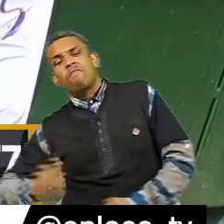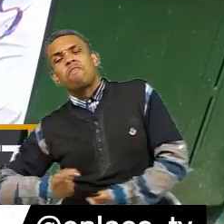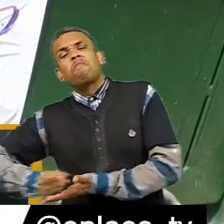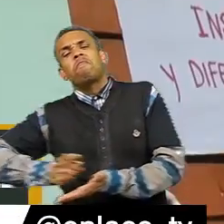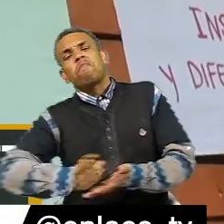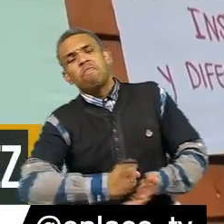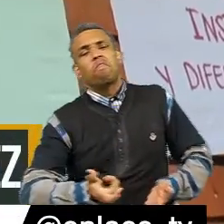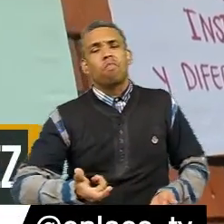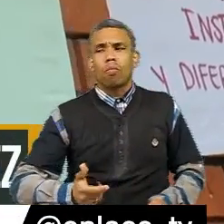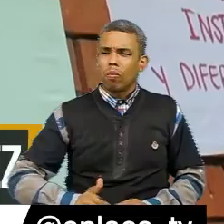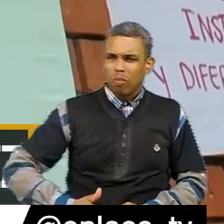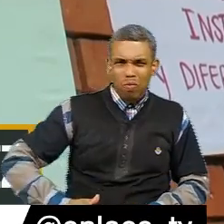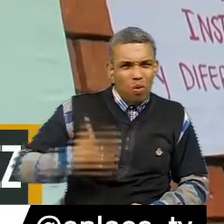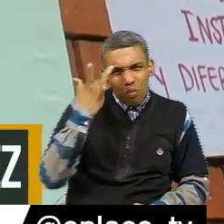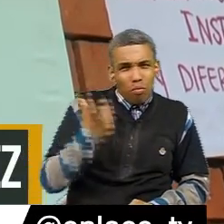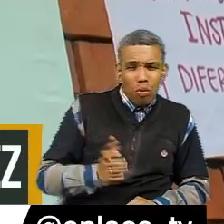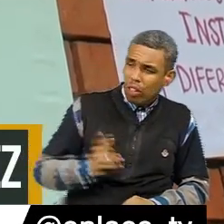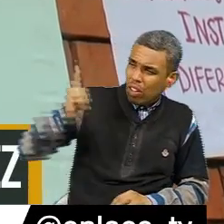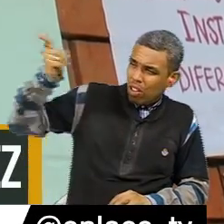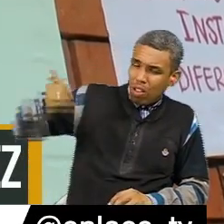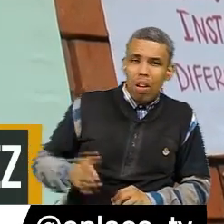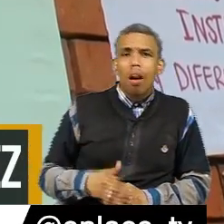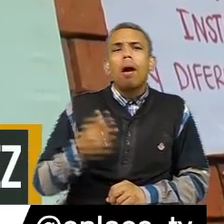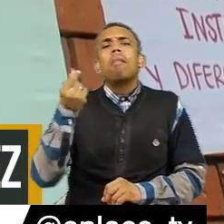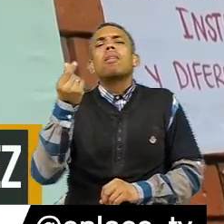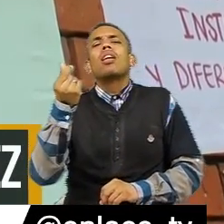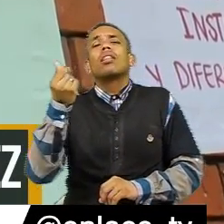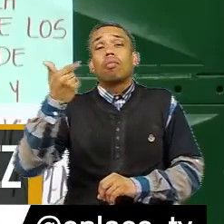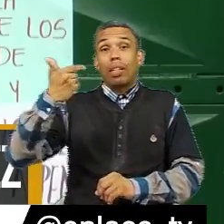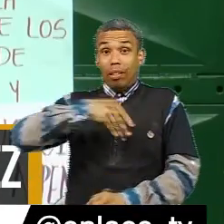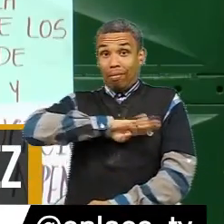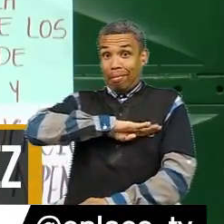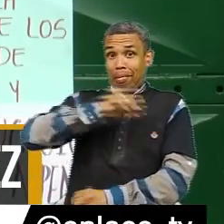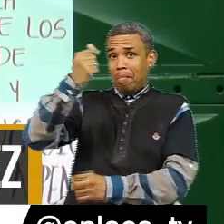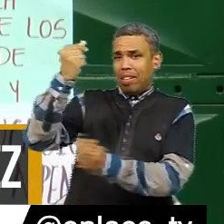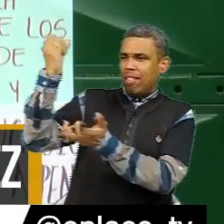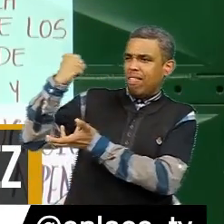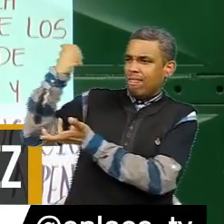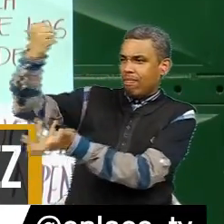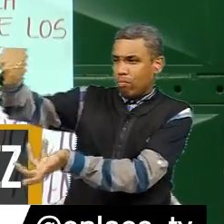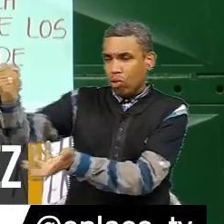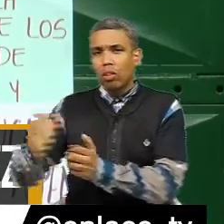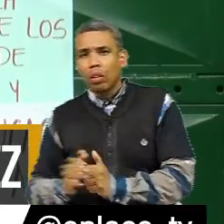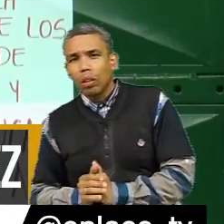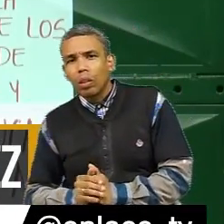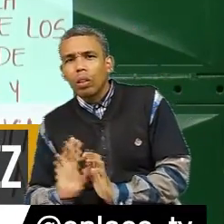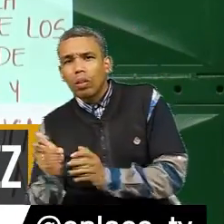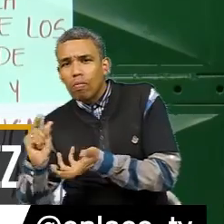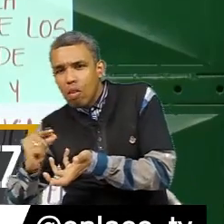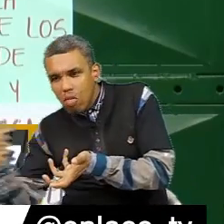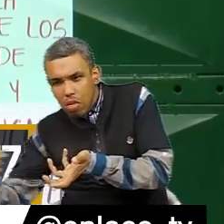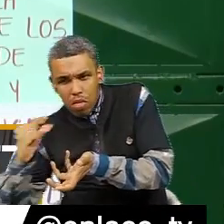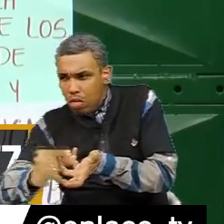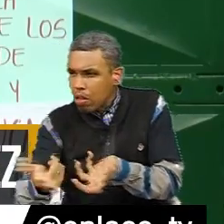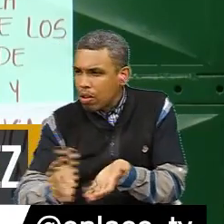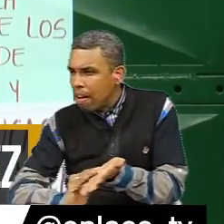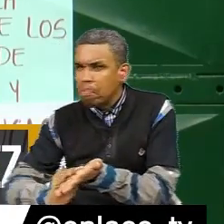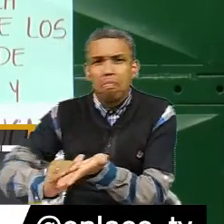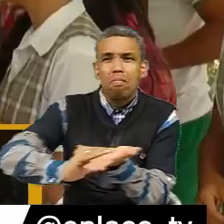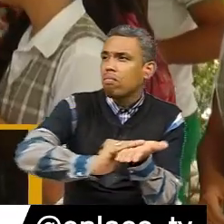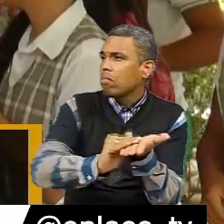cuentas, la inversión que se hace con los recursos que le llegan al colegio. Esto ha dicho el personero argumentando el porqué de